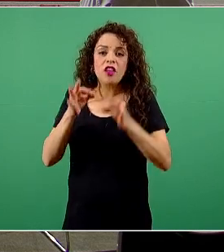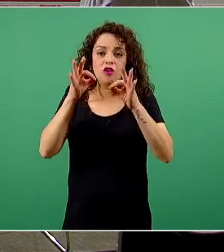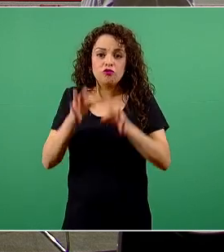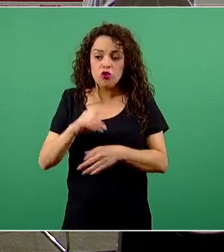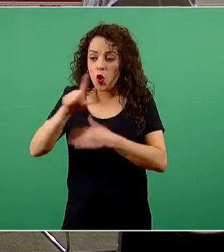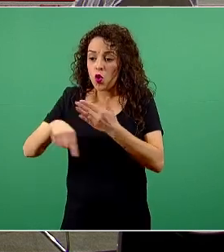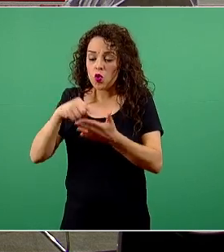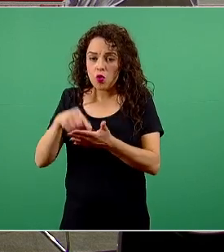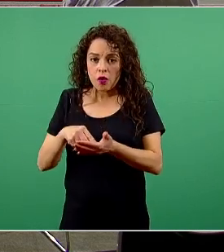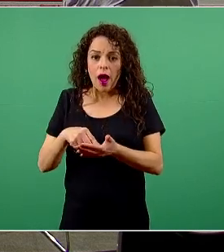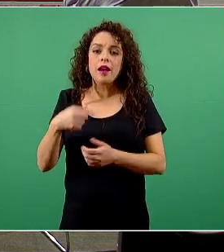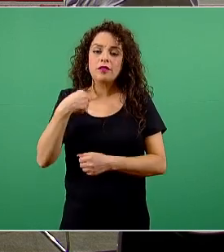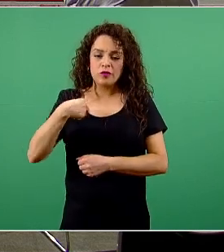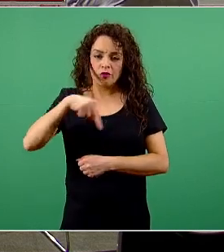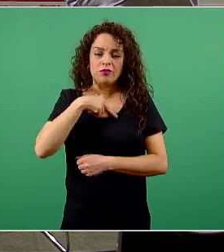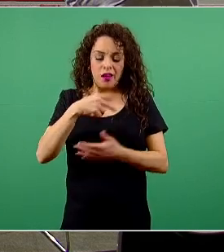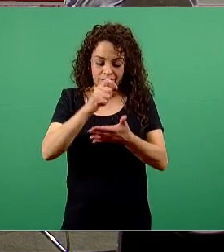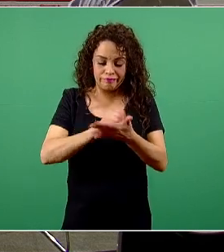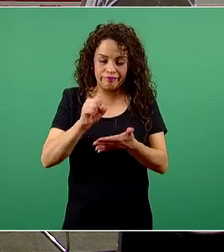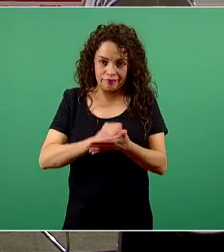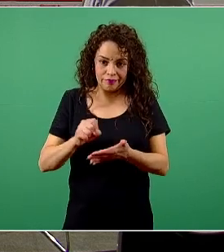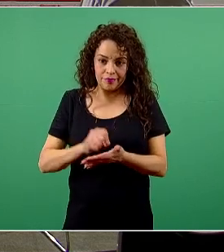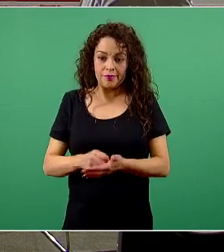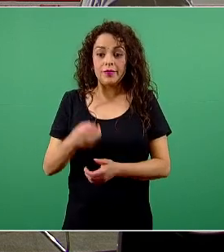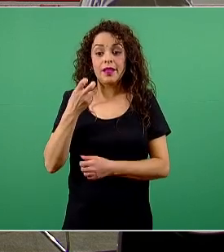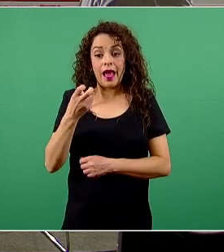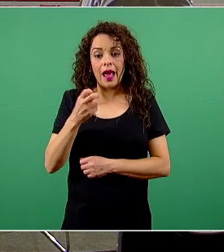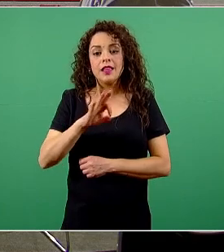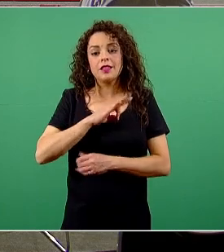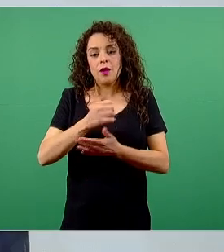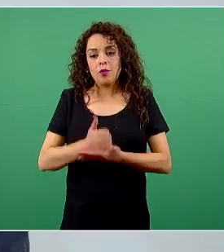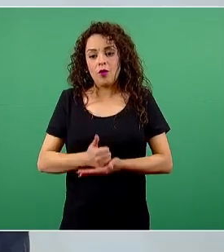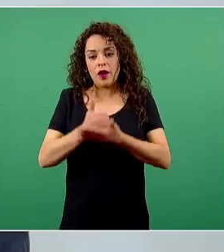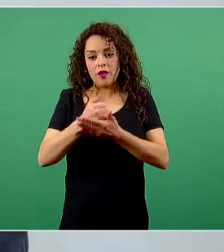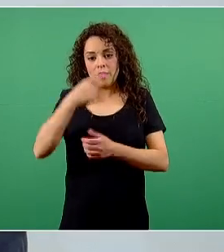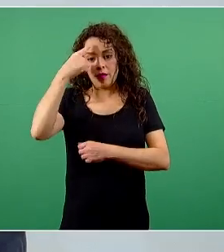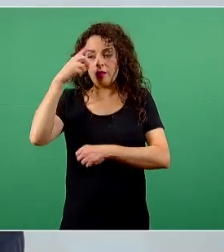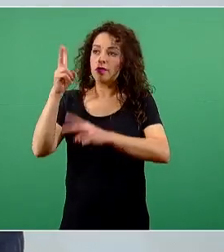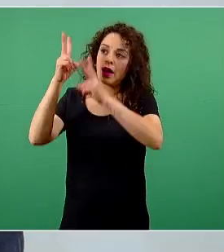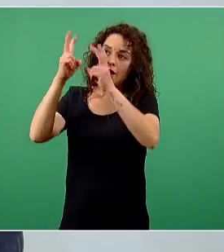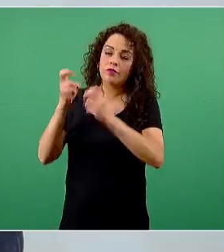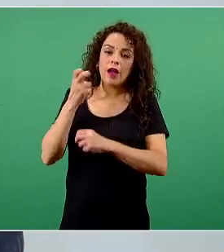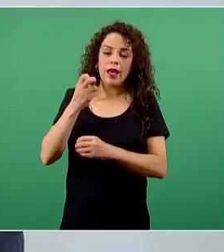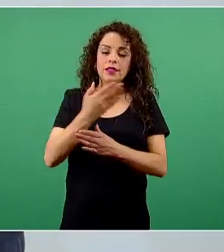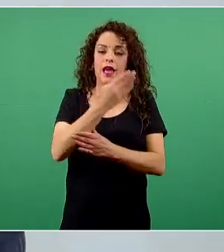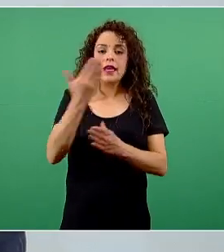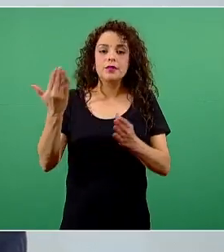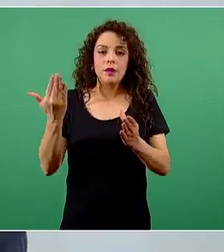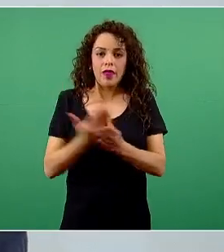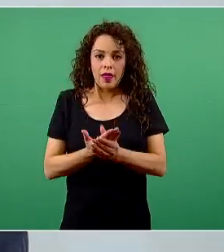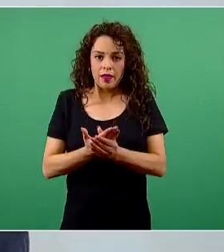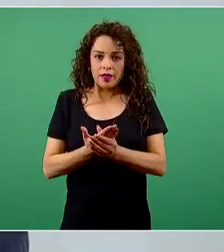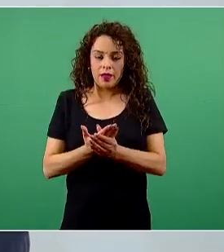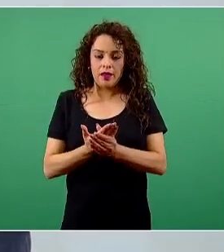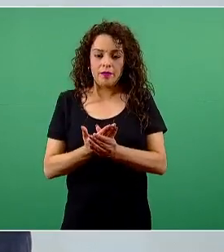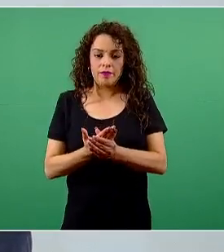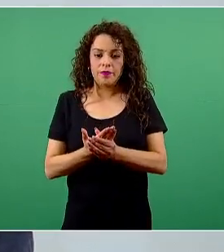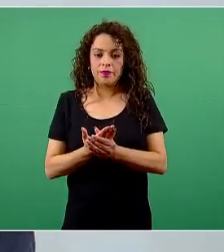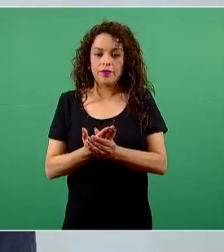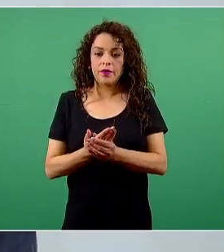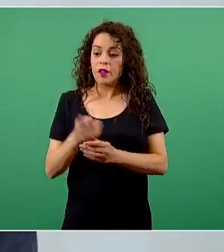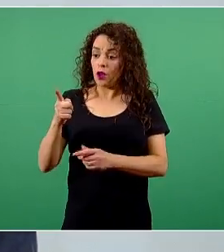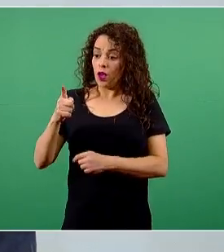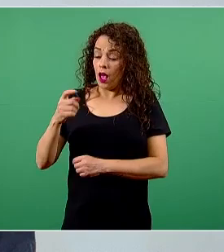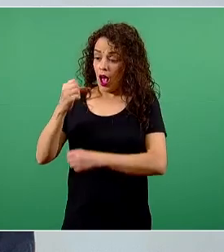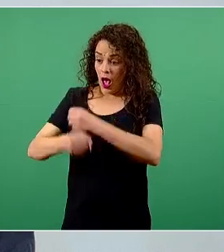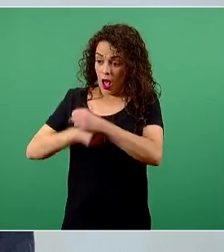Esta versión les permite bajar ese expediente de vacunación, donde además de la edad les